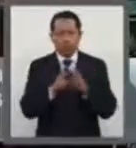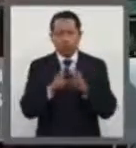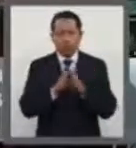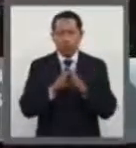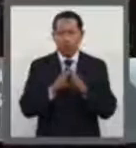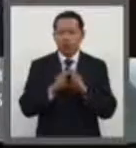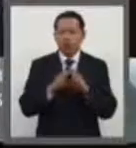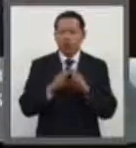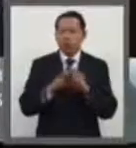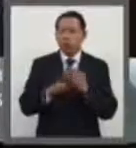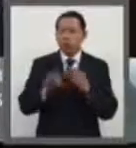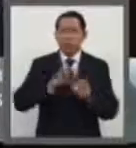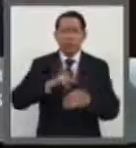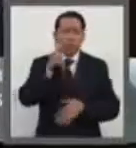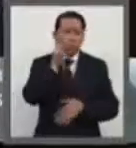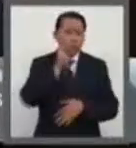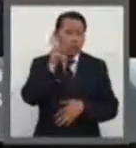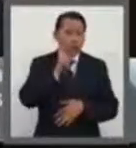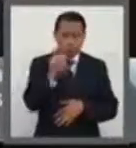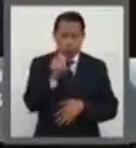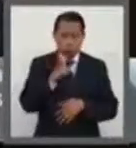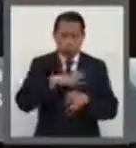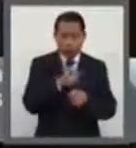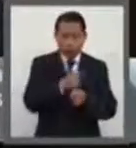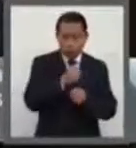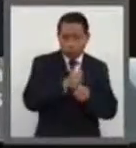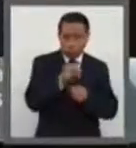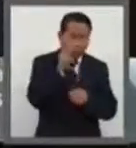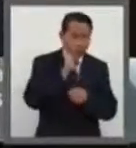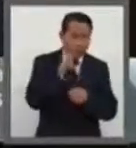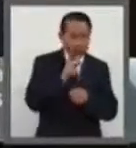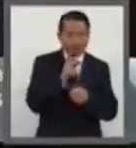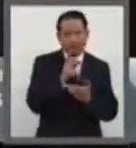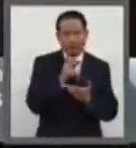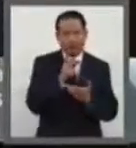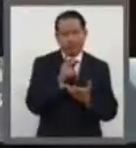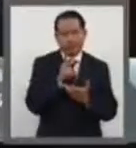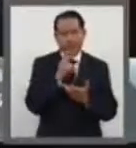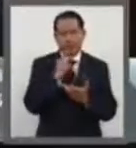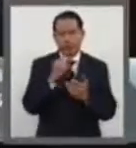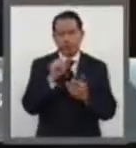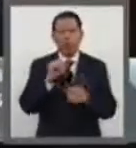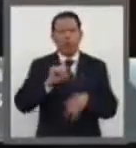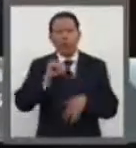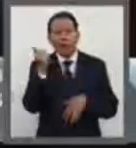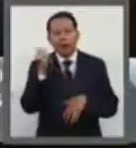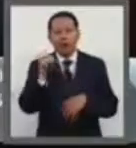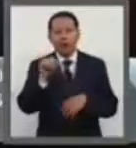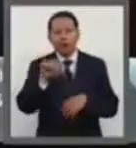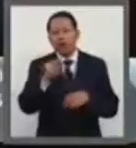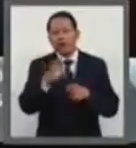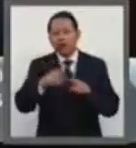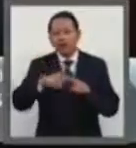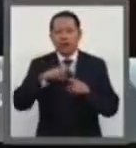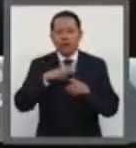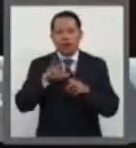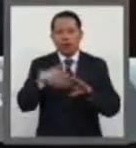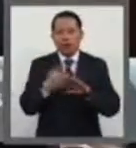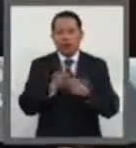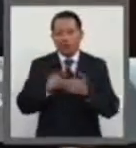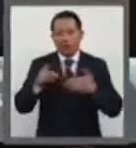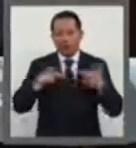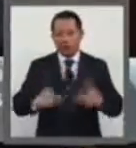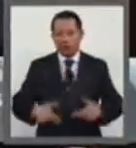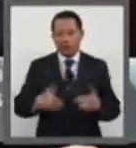validez a las pruebas obtenidas bajo tortura o relacionadas con cualquier otra violación a los derechos humanos. Por su